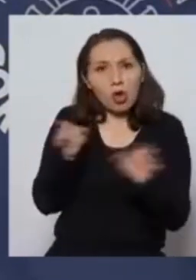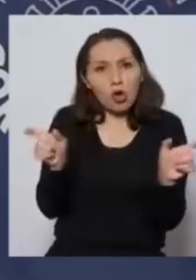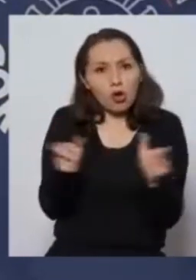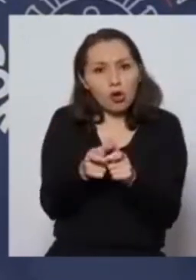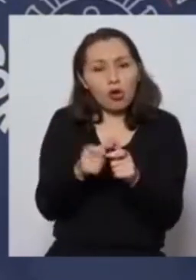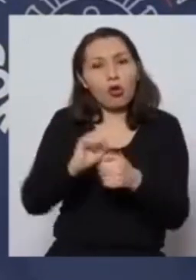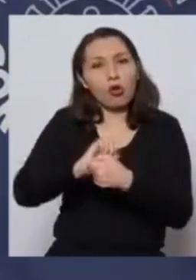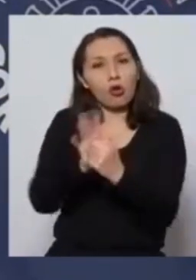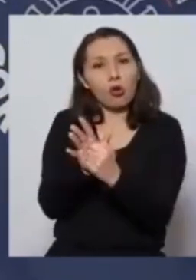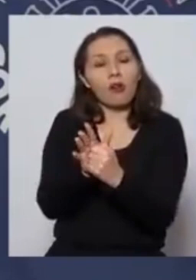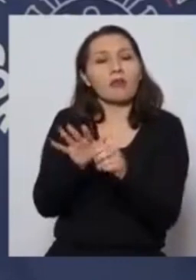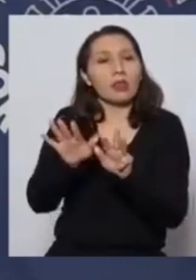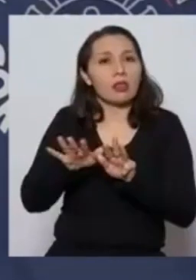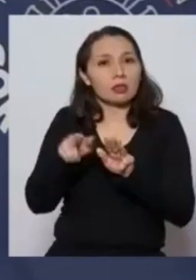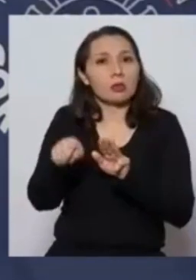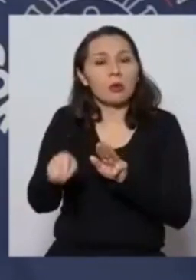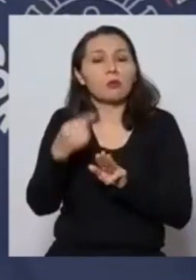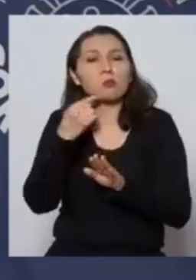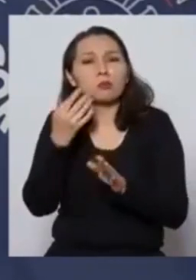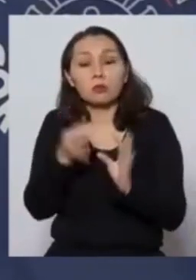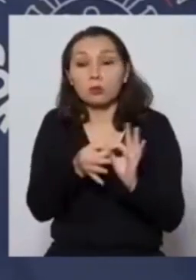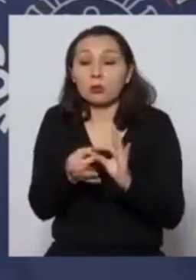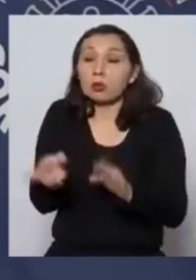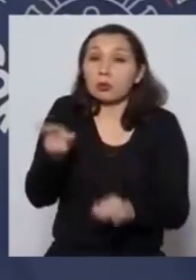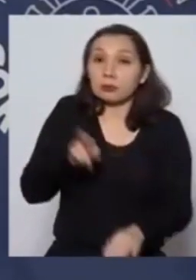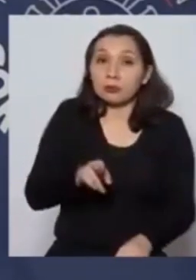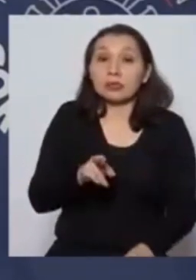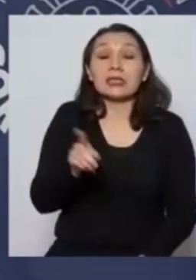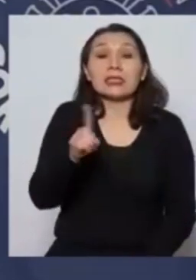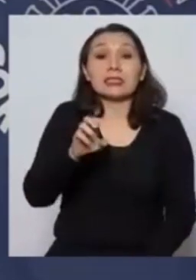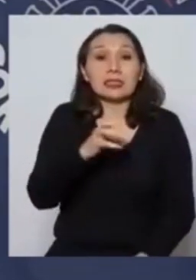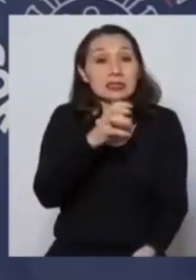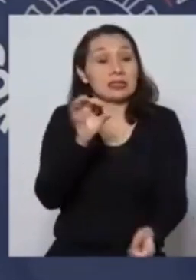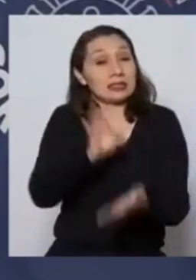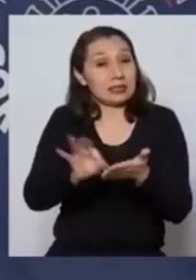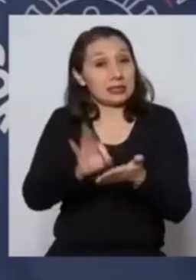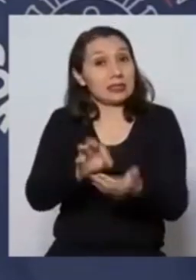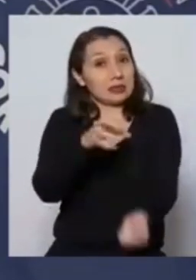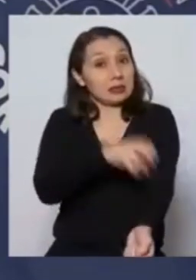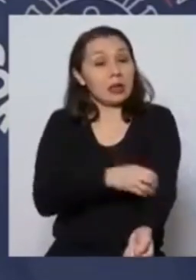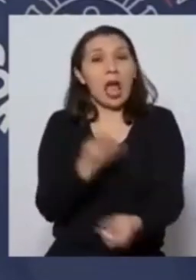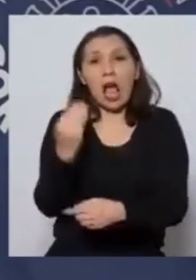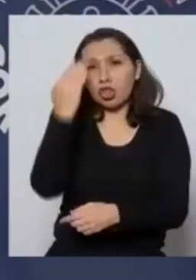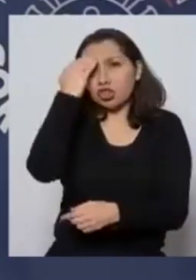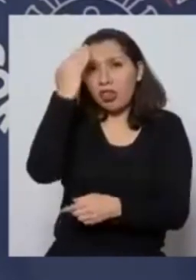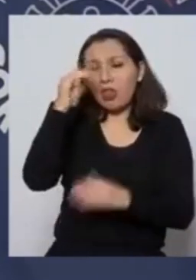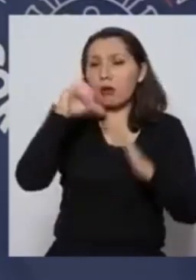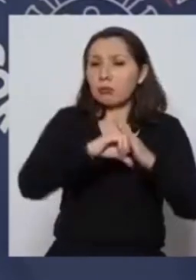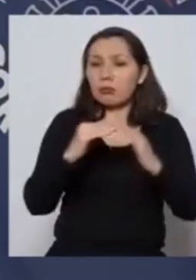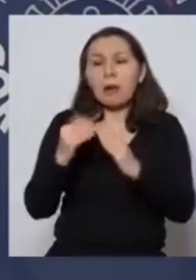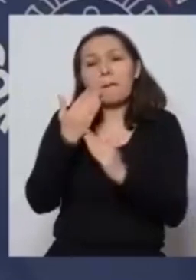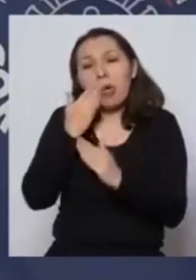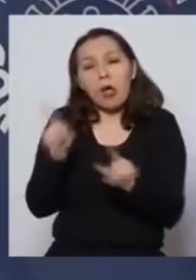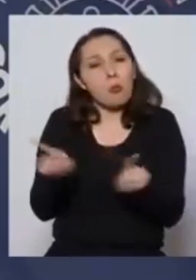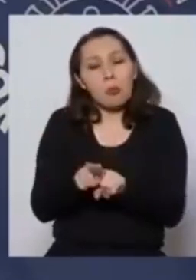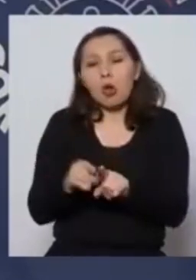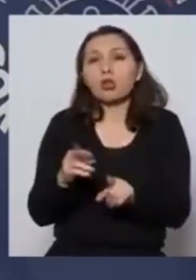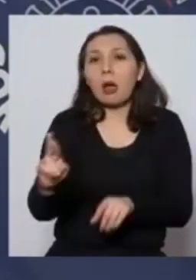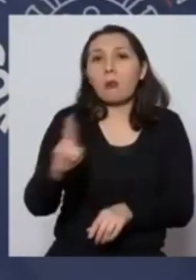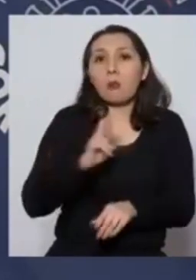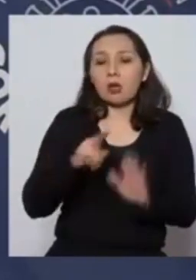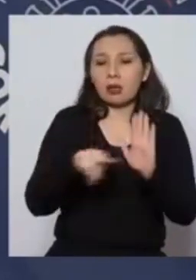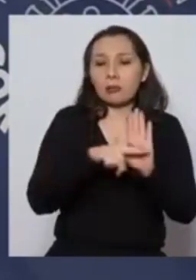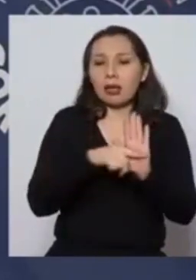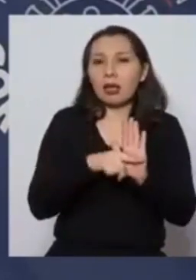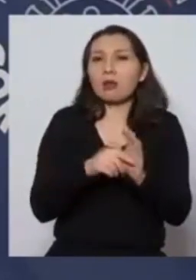Consejo COVID-19? Y también, le repito, la Seremi de Salud determinaba 14 días de confinamiento a pesar del PCR